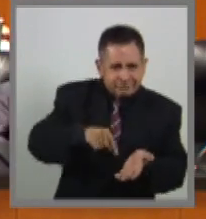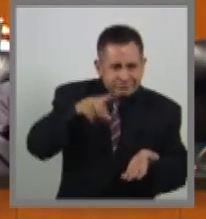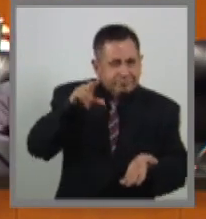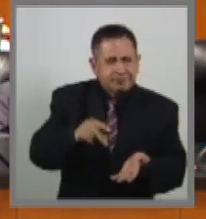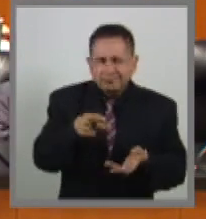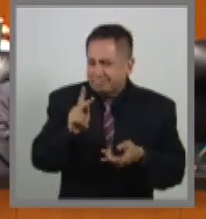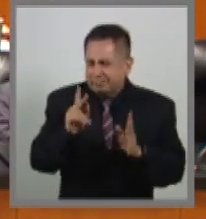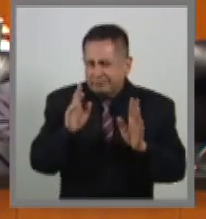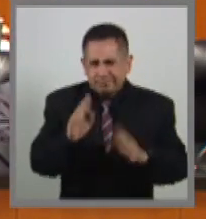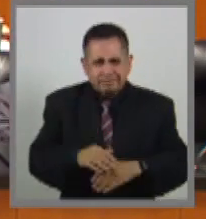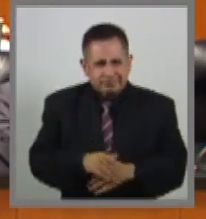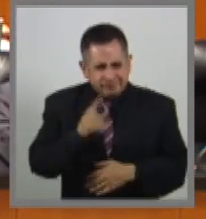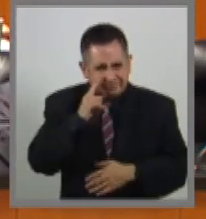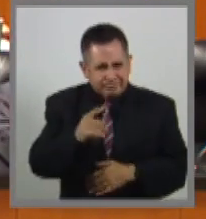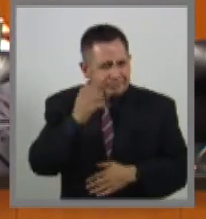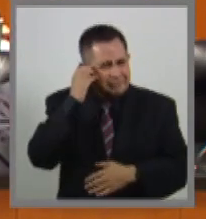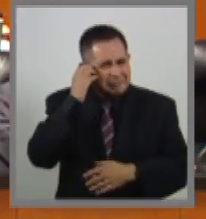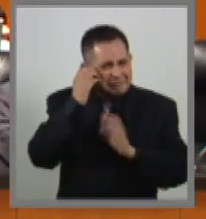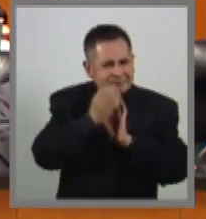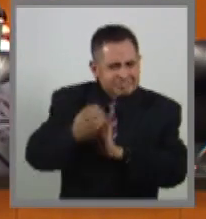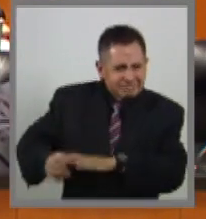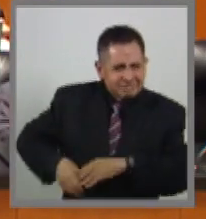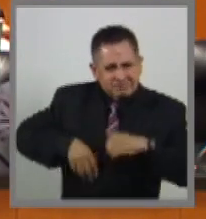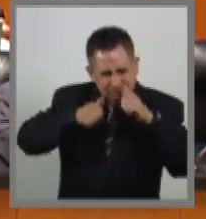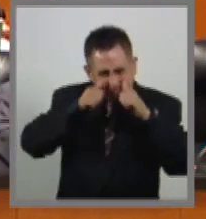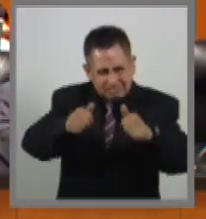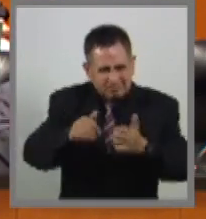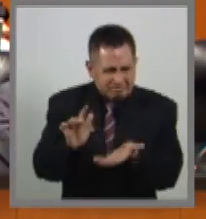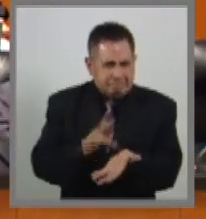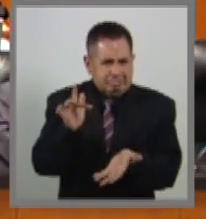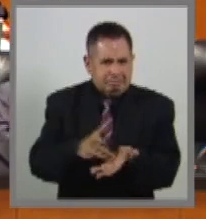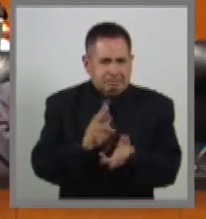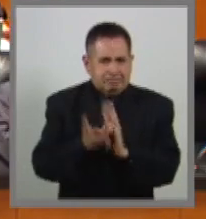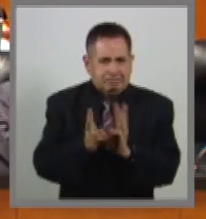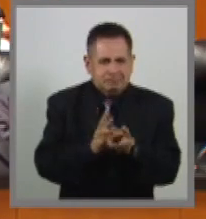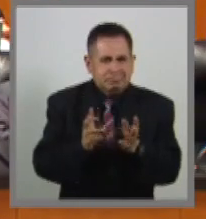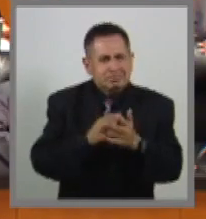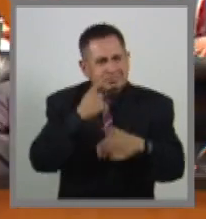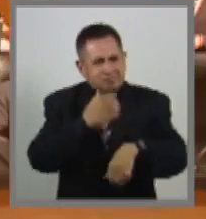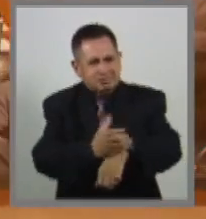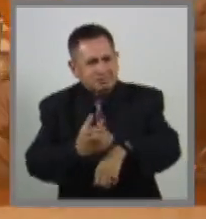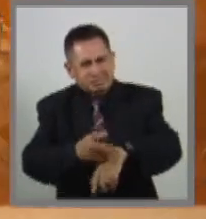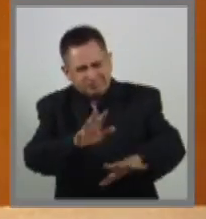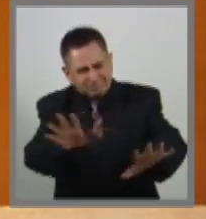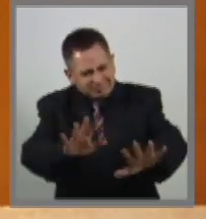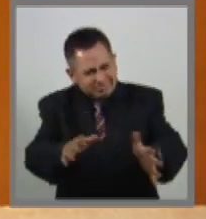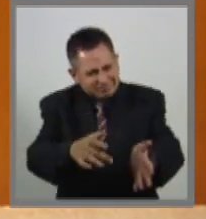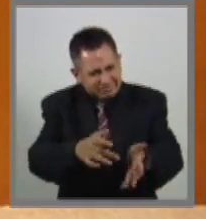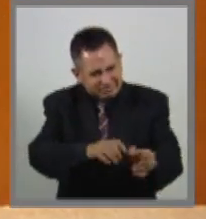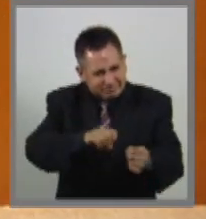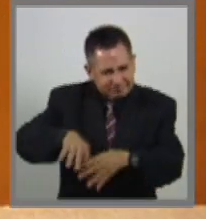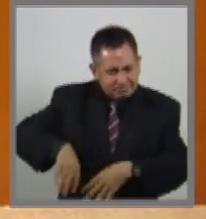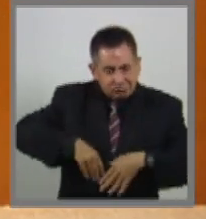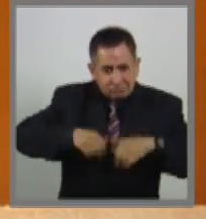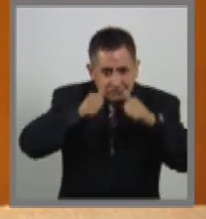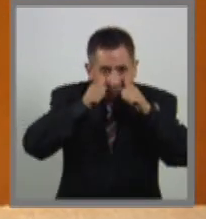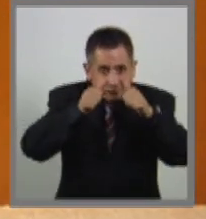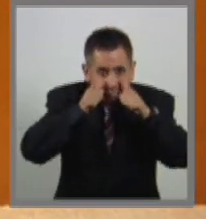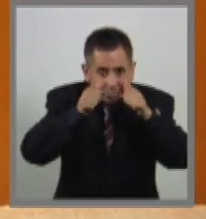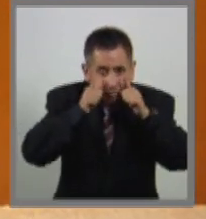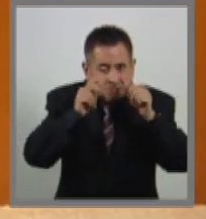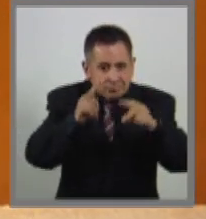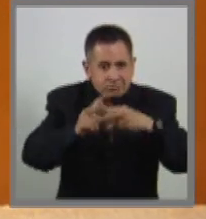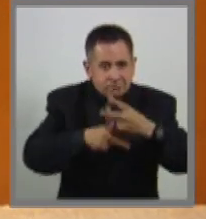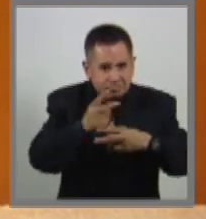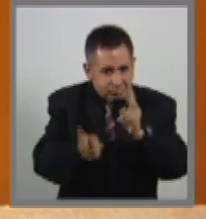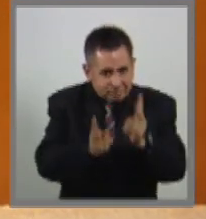Pero miren, dejen su celular un ratito, dejen el WhatsApp, compañeros senadores, y presten atención a lo